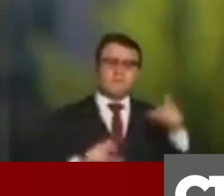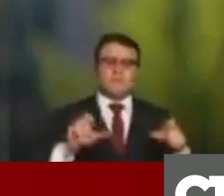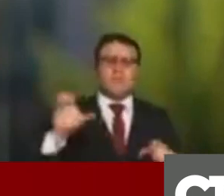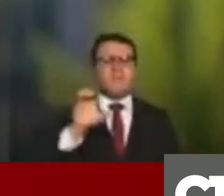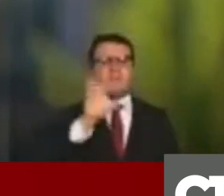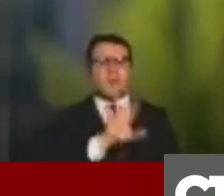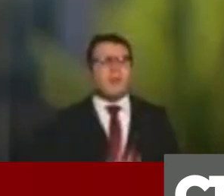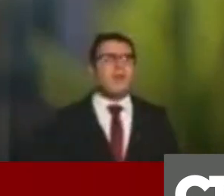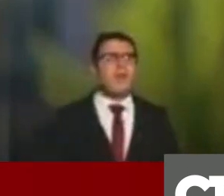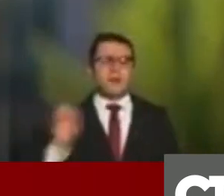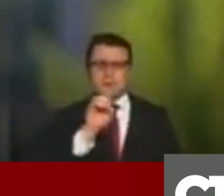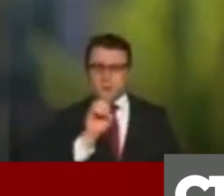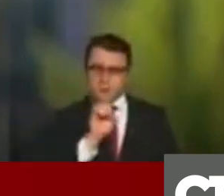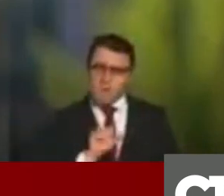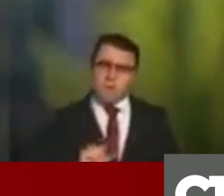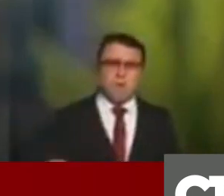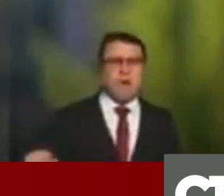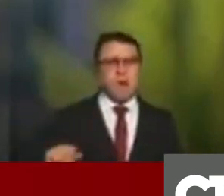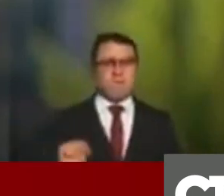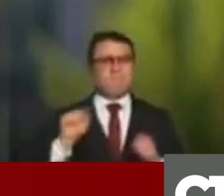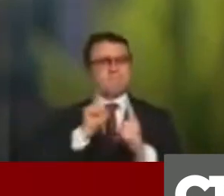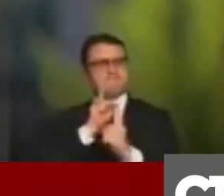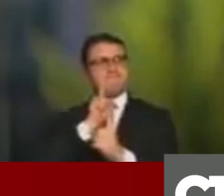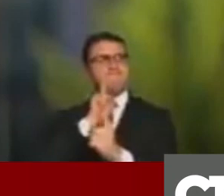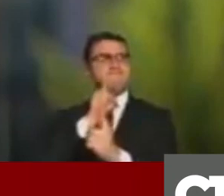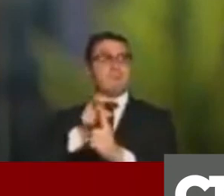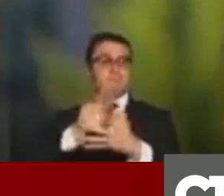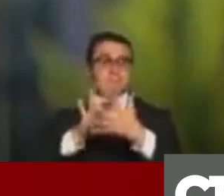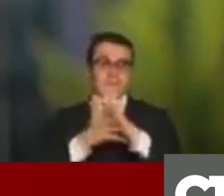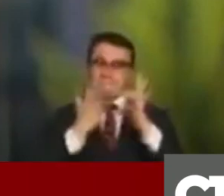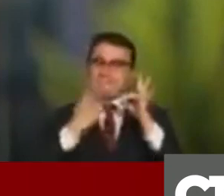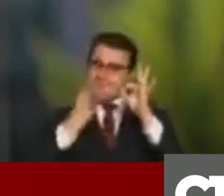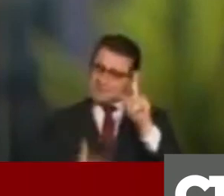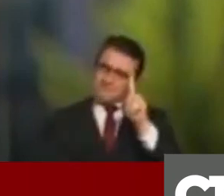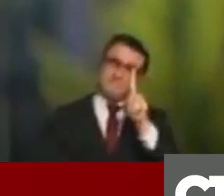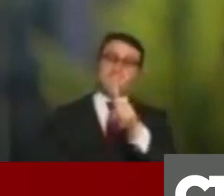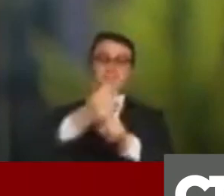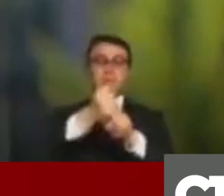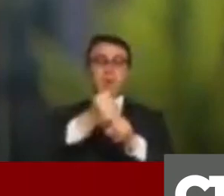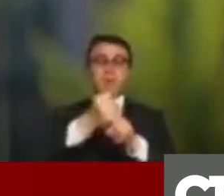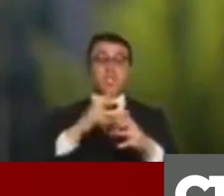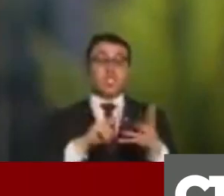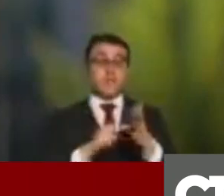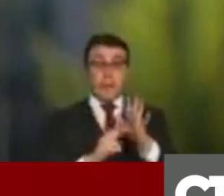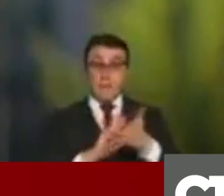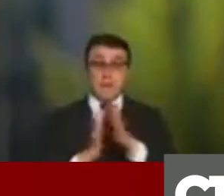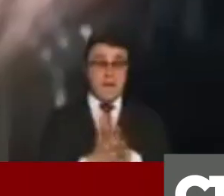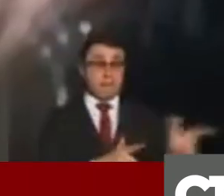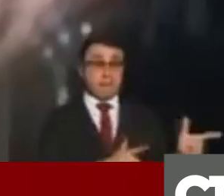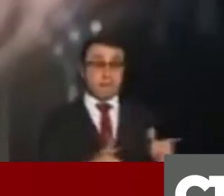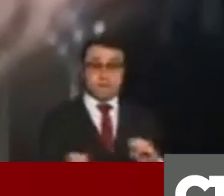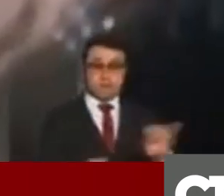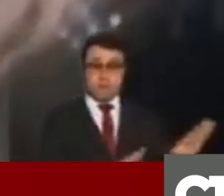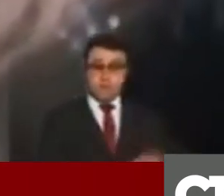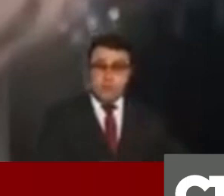capaces de construir la paz que la paz no es sola la de las armas la Paz es